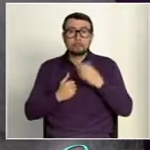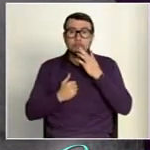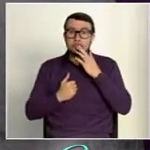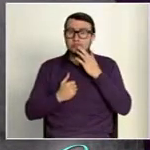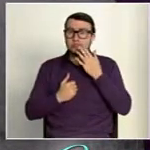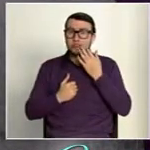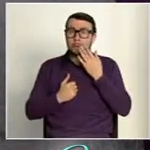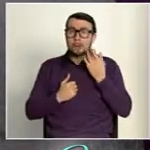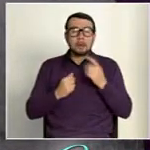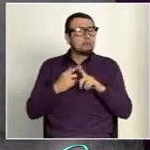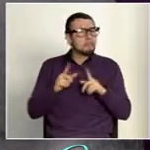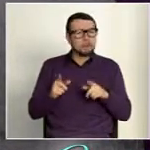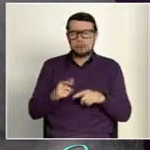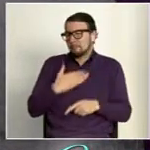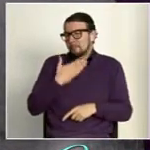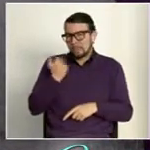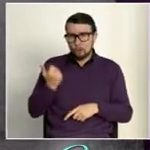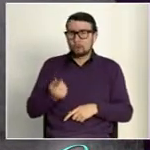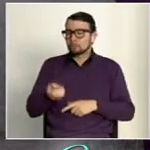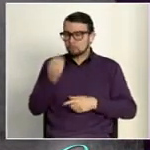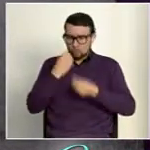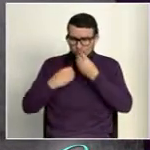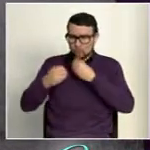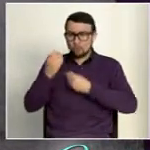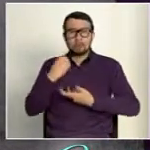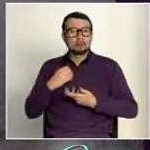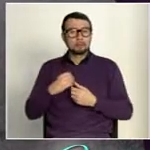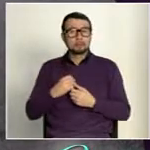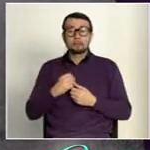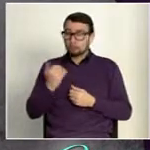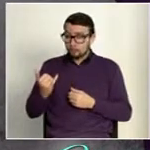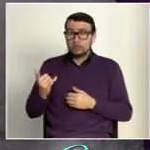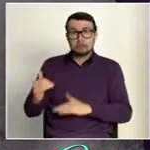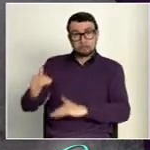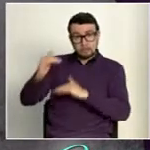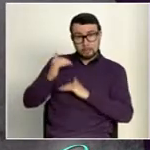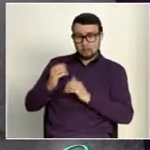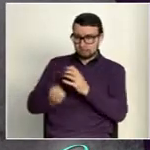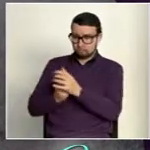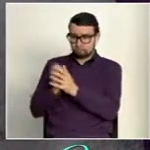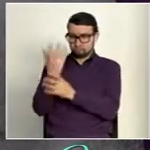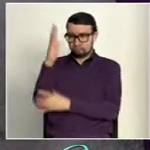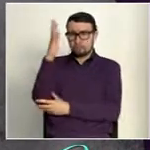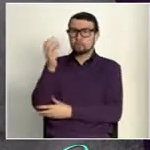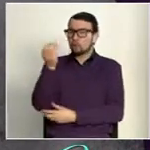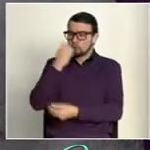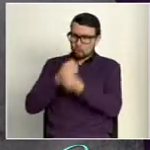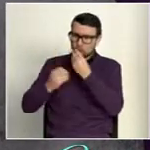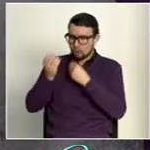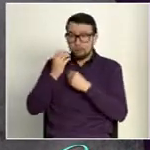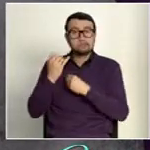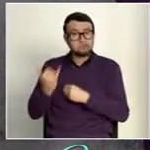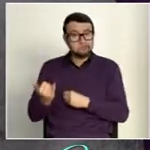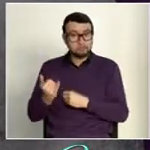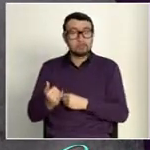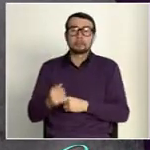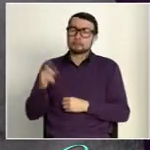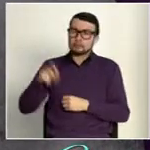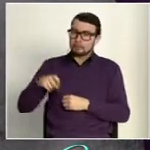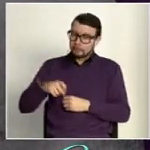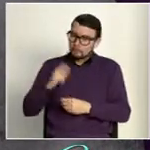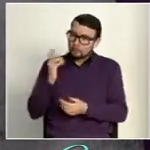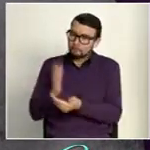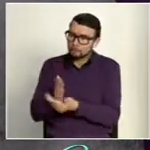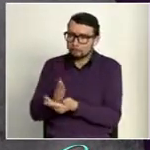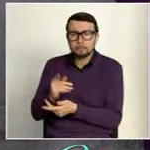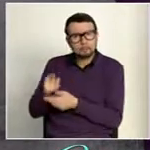suero, qué mejor alimentación que lo que nos regala la tierra. Ahí es donde, a donde tenemos que llegar, y esa es la